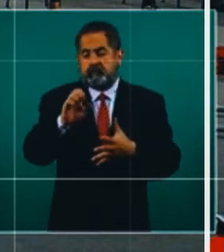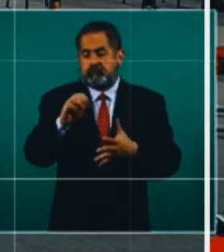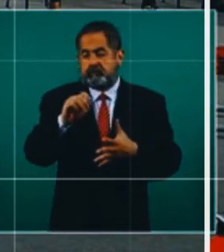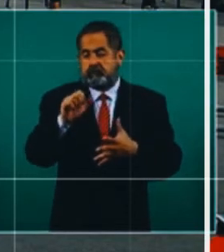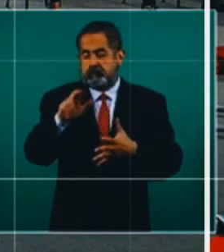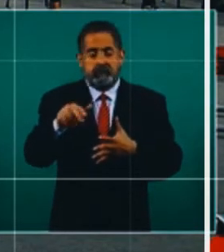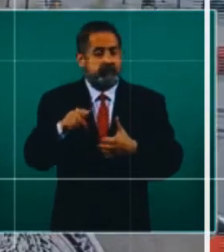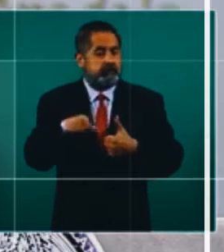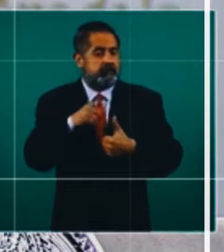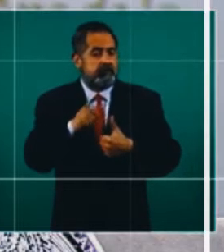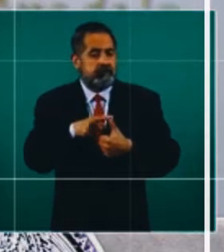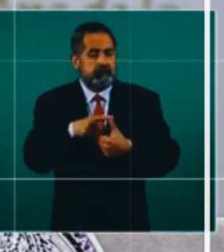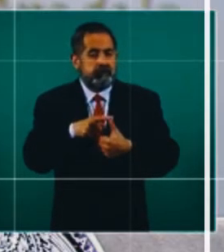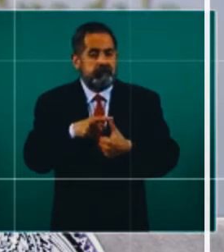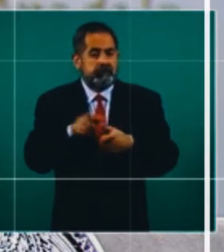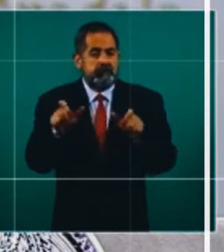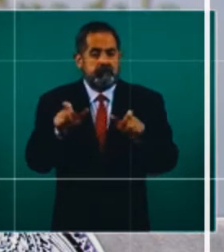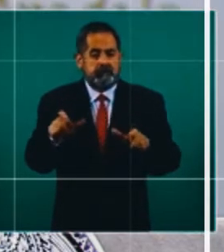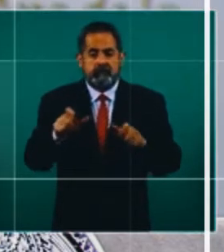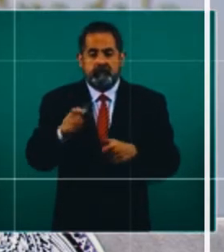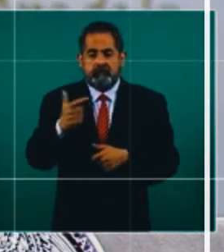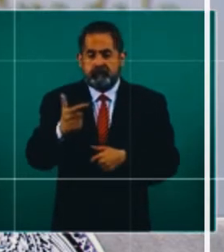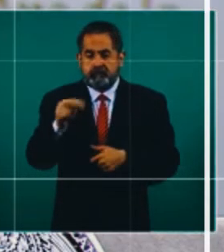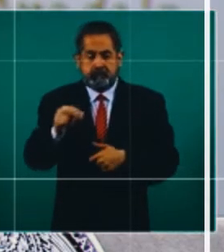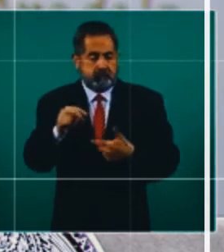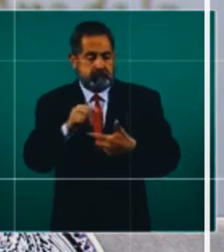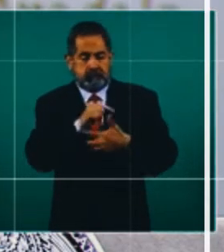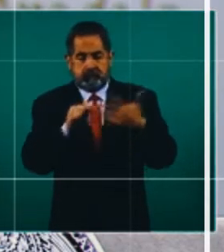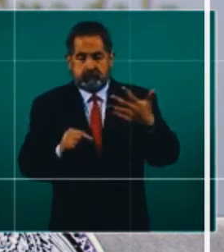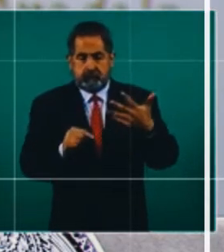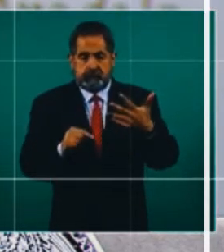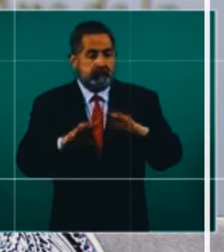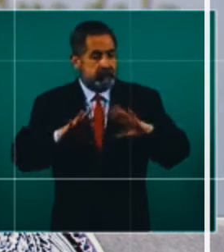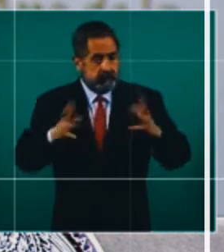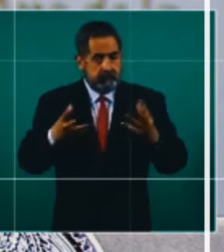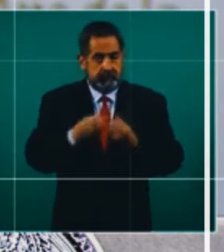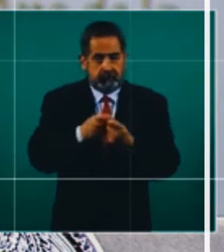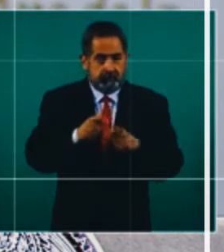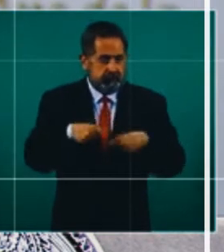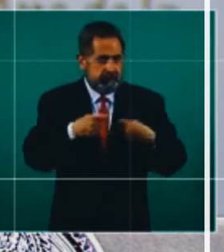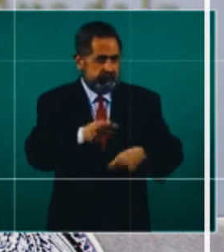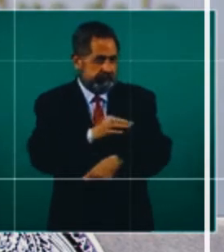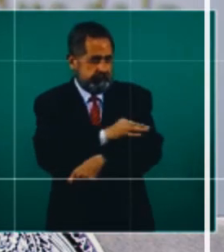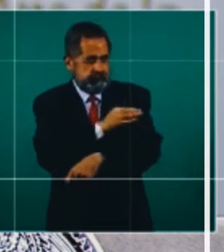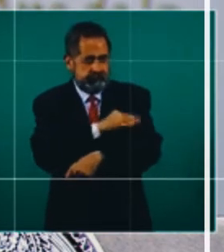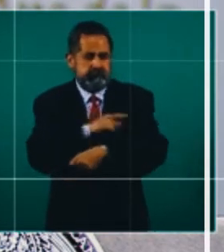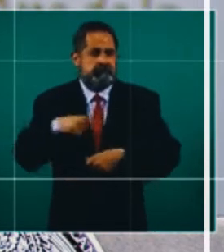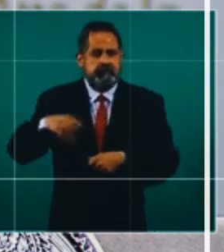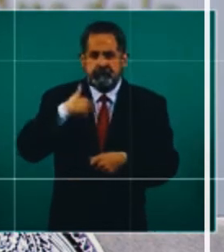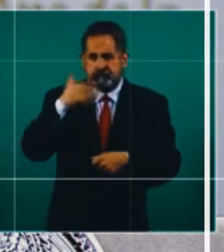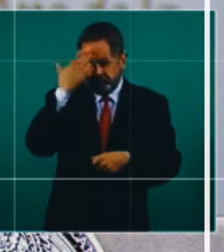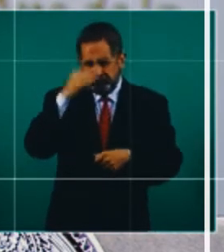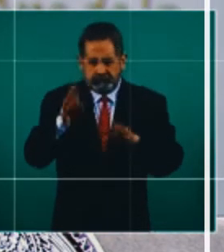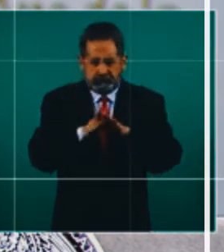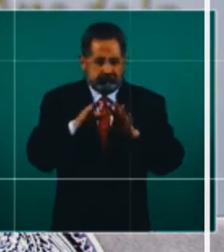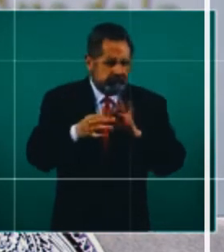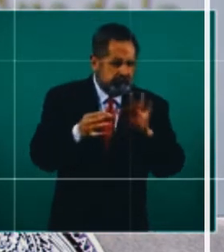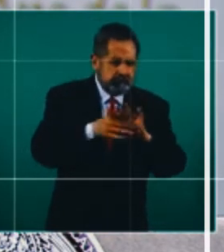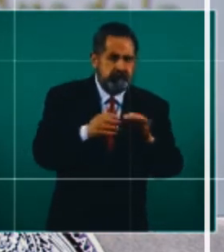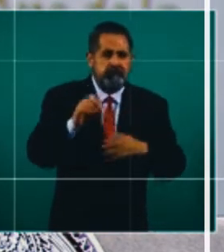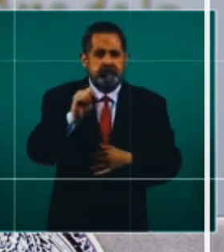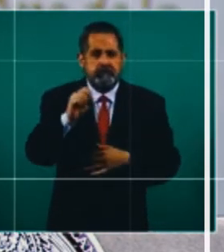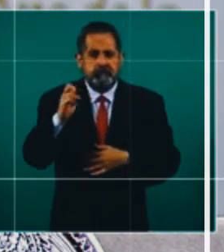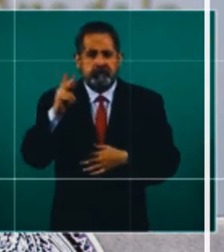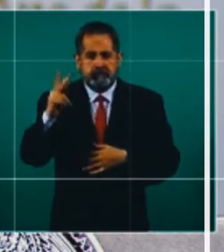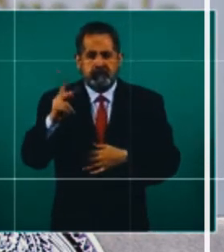e incluso también de la Guardia Nacional. En todas estas instituciones existe personal operativo. En la Secretaría de Educación